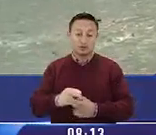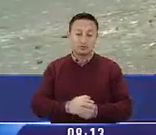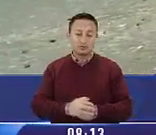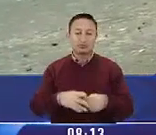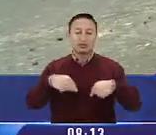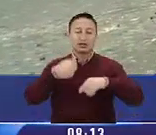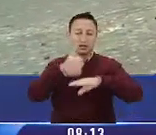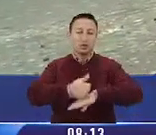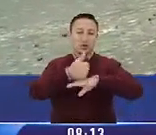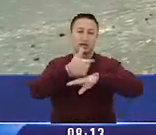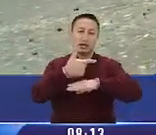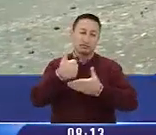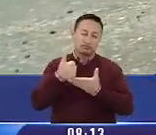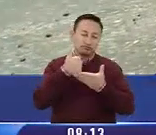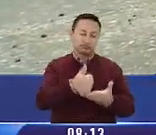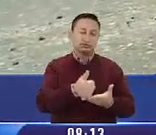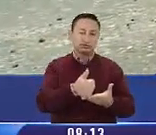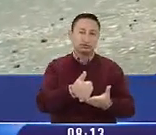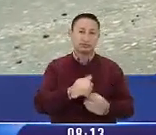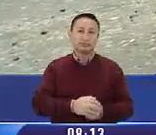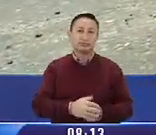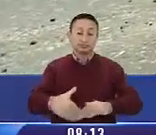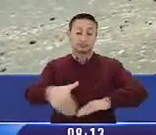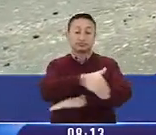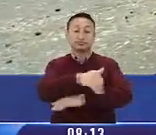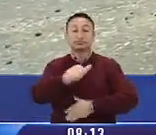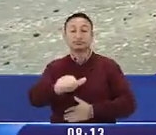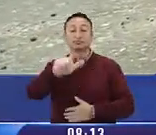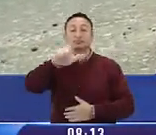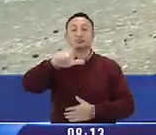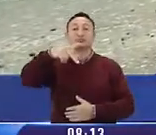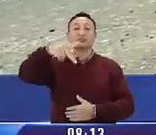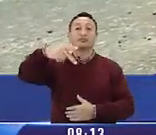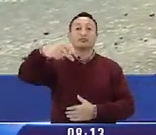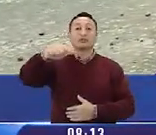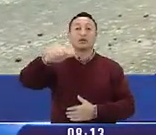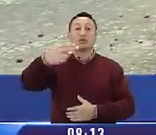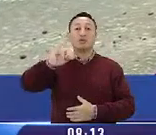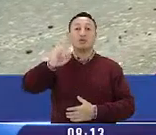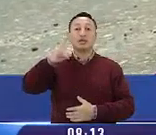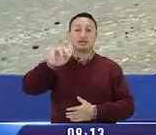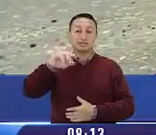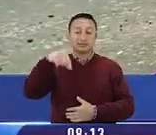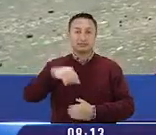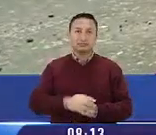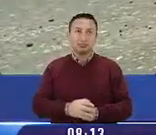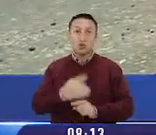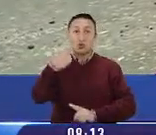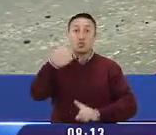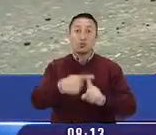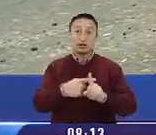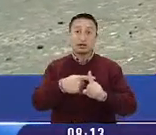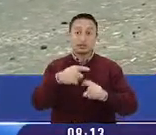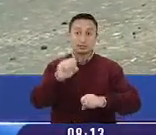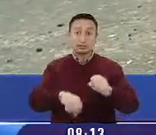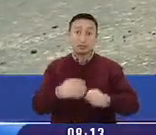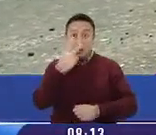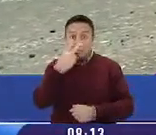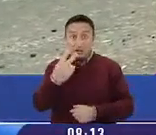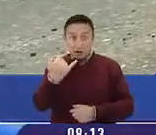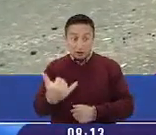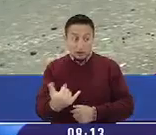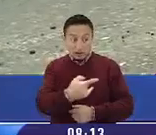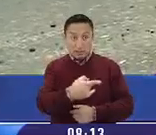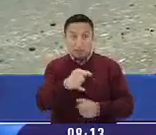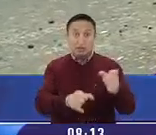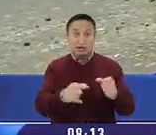las autoridades tomen cartas en el asunto. La calle Alpaguasi ha permanecido en estas condiciones hace un mes. Y ustedes ya veían los problemas que también tienen los